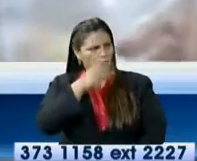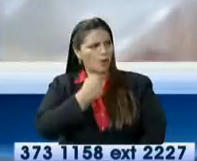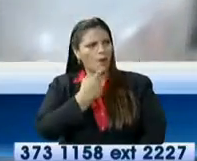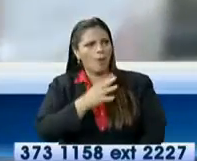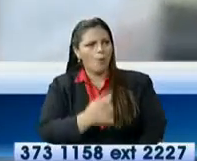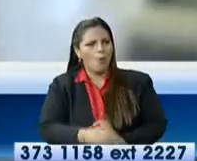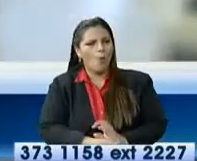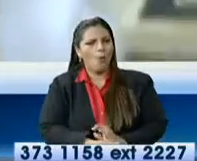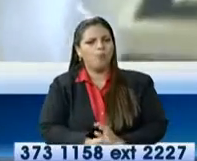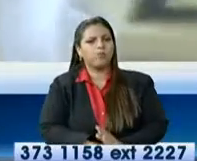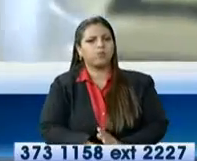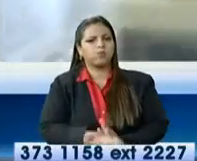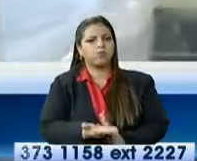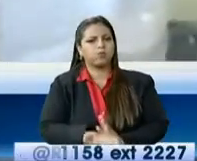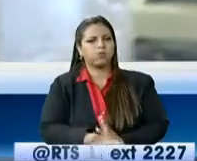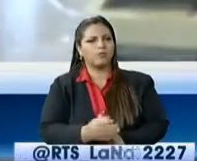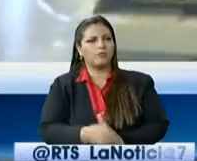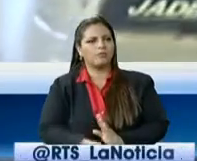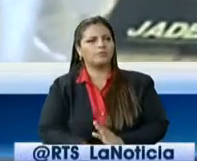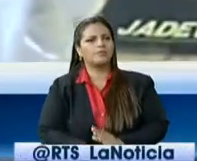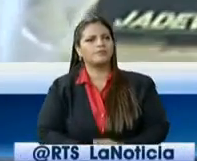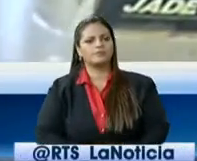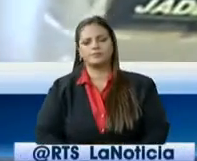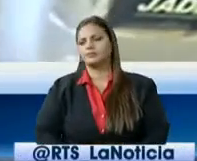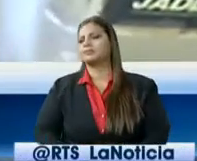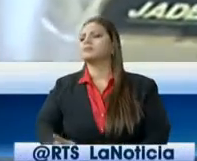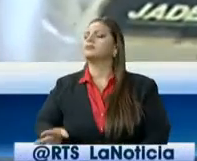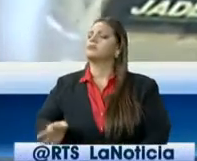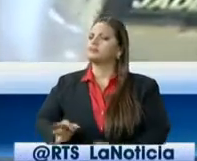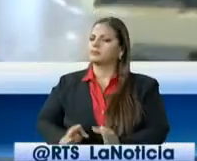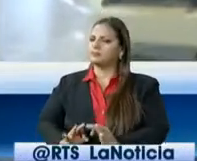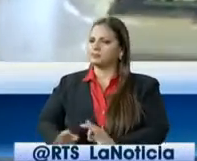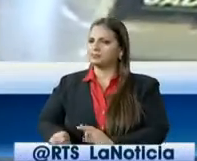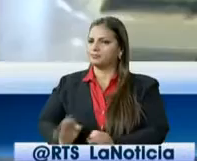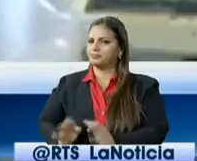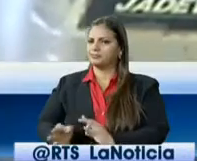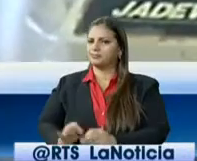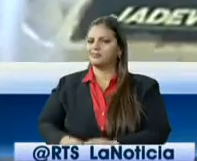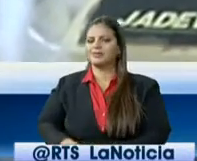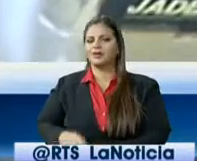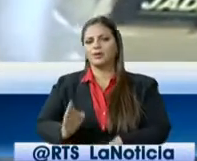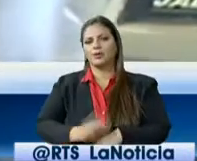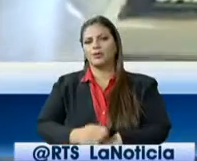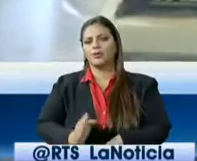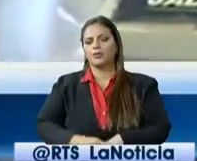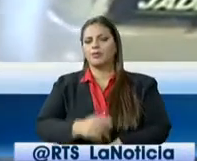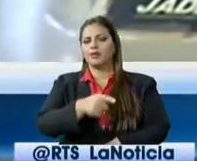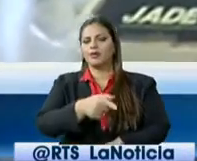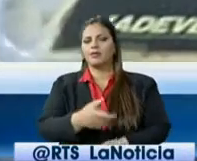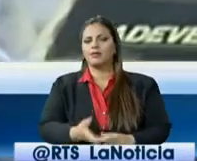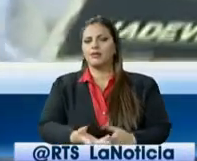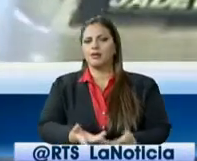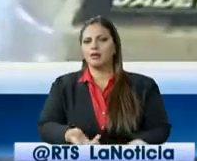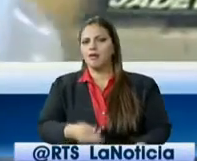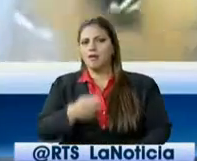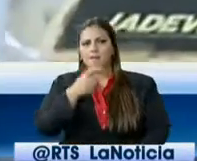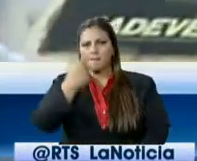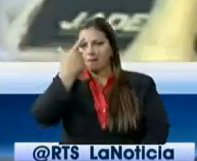balanzas de los puestos del lado de allá. Bueno, lo que pasa es de que había sido la posición del plato únicamente para poder